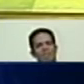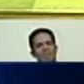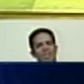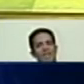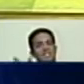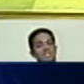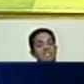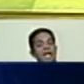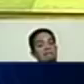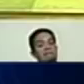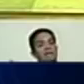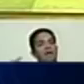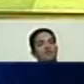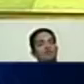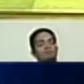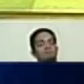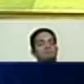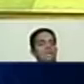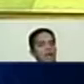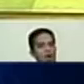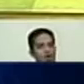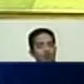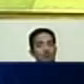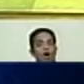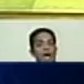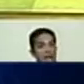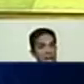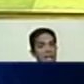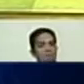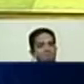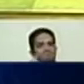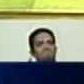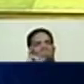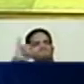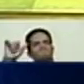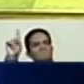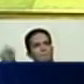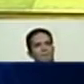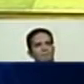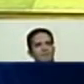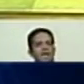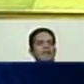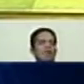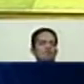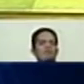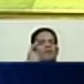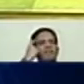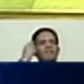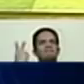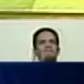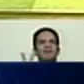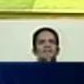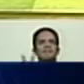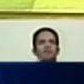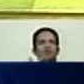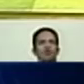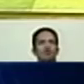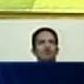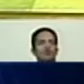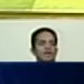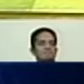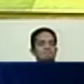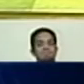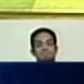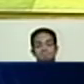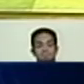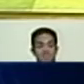con funcionarios del Departamento de Estado que envían mensajes. Miren, nos reunimos el 22 en la Cancillería, en el despacho